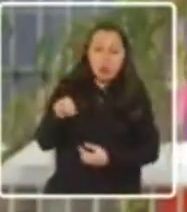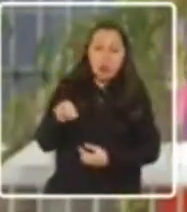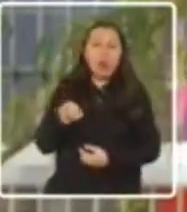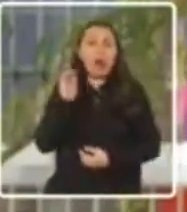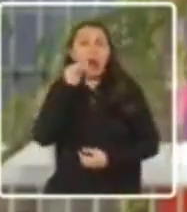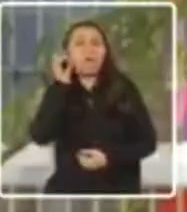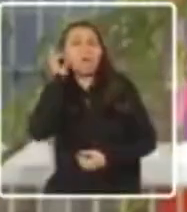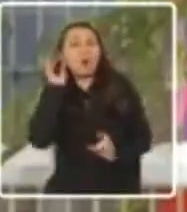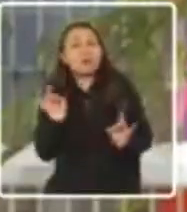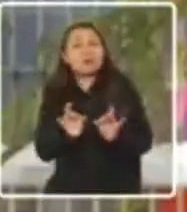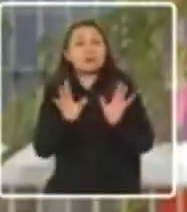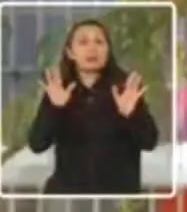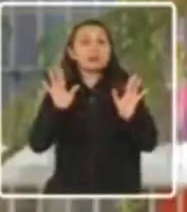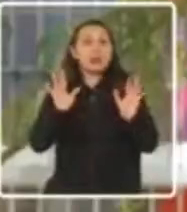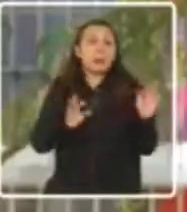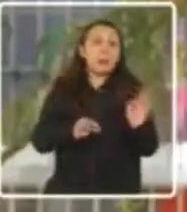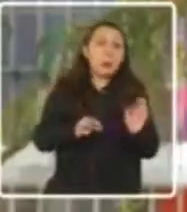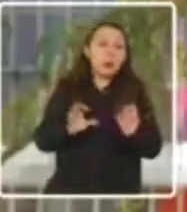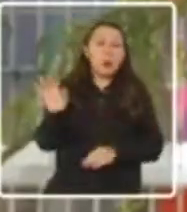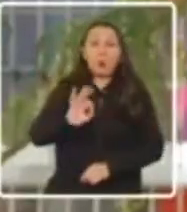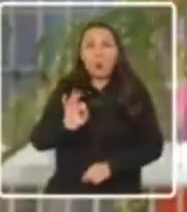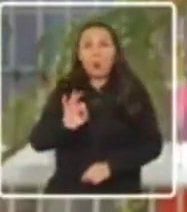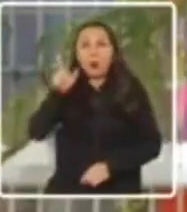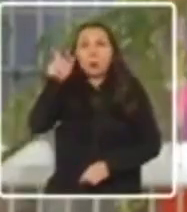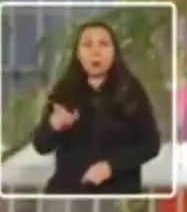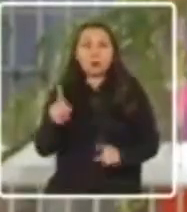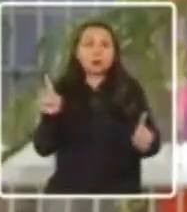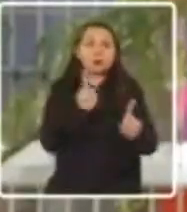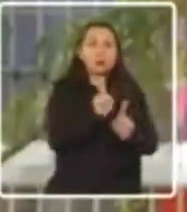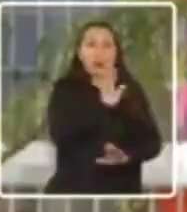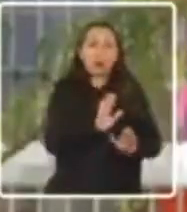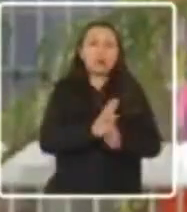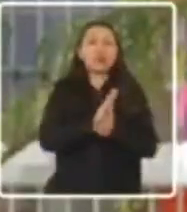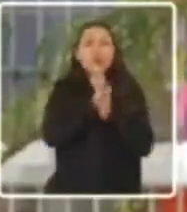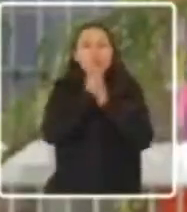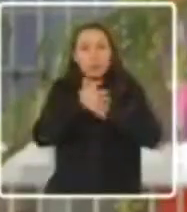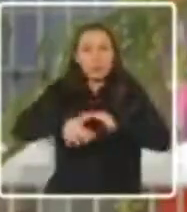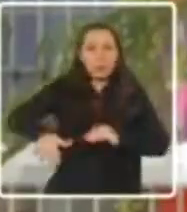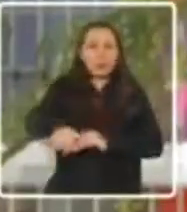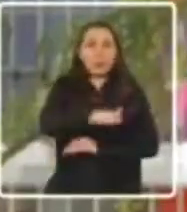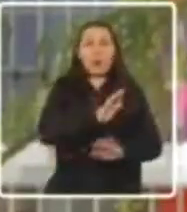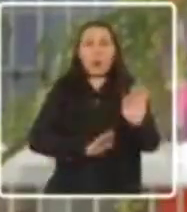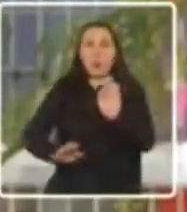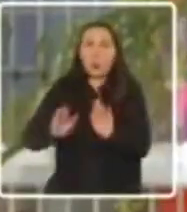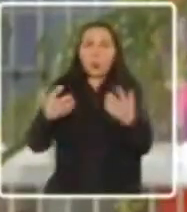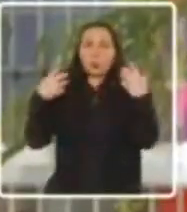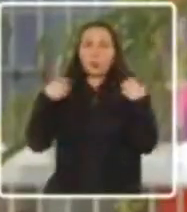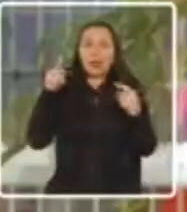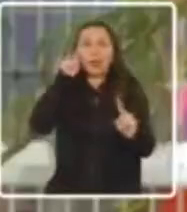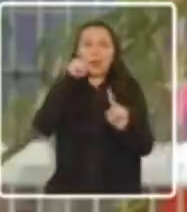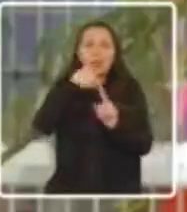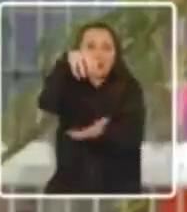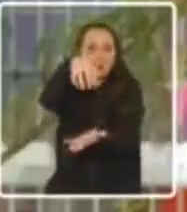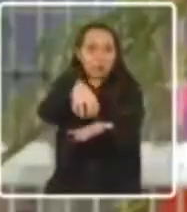una abuela, eventualmente un padre o una persona cuidadora, que sea toda la sociedad la que cuida. Ese es el objetivo de